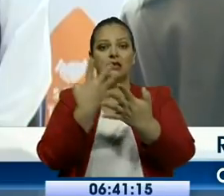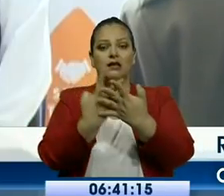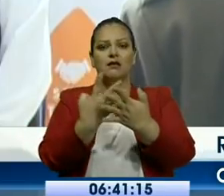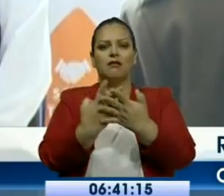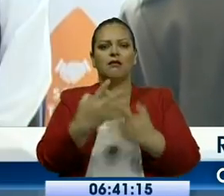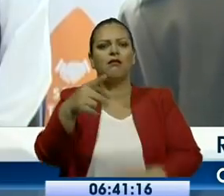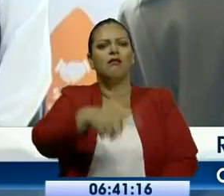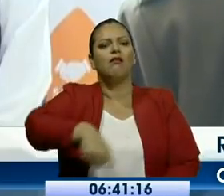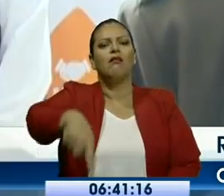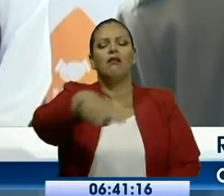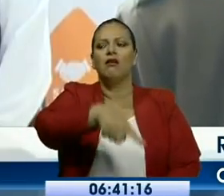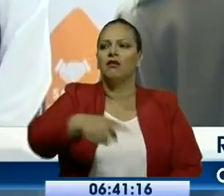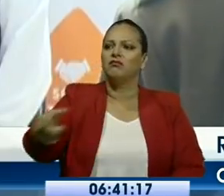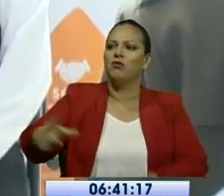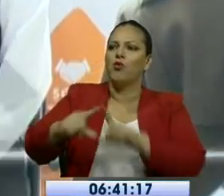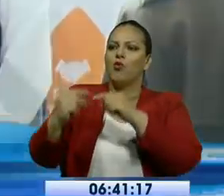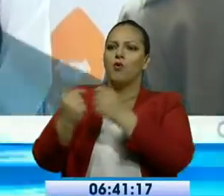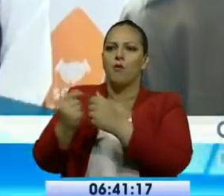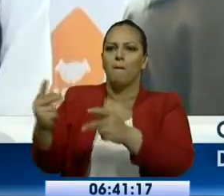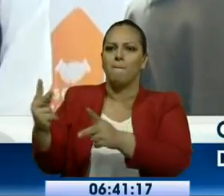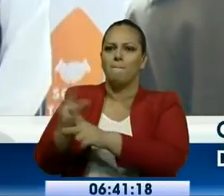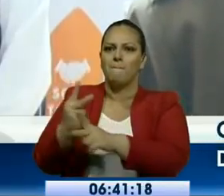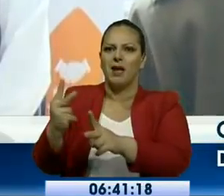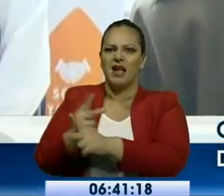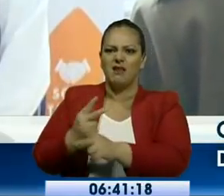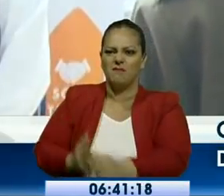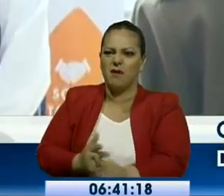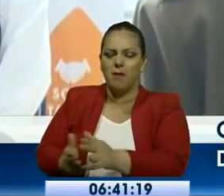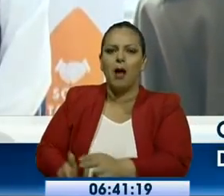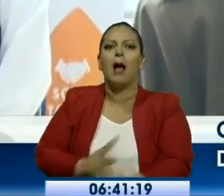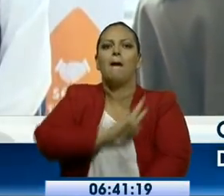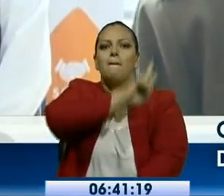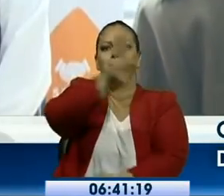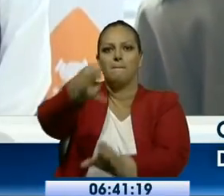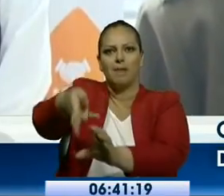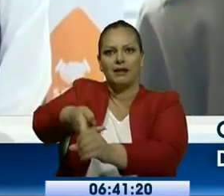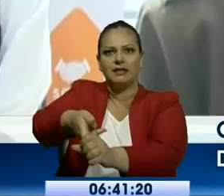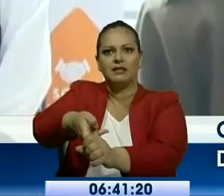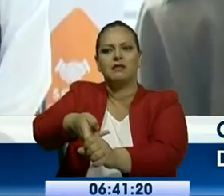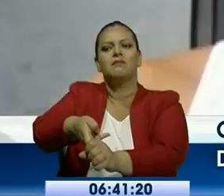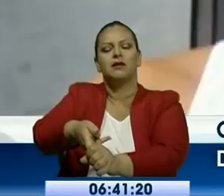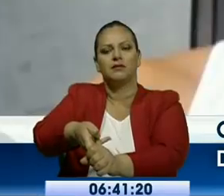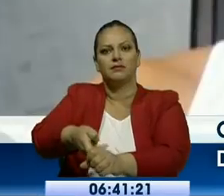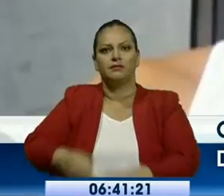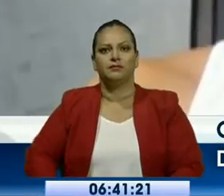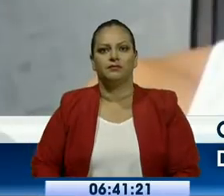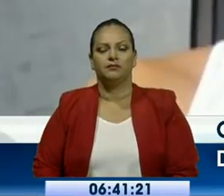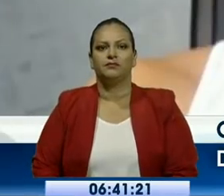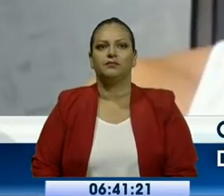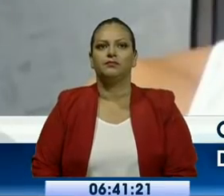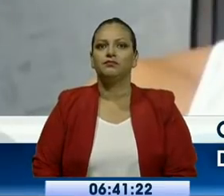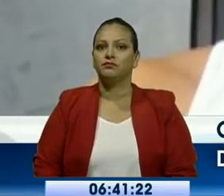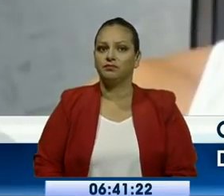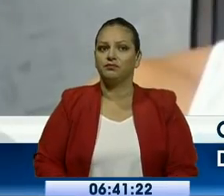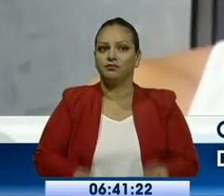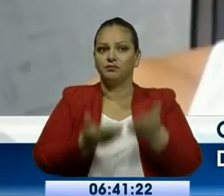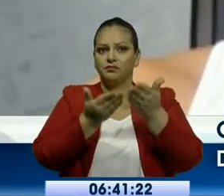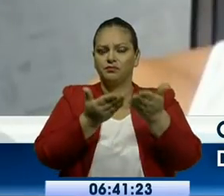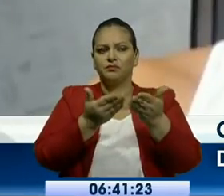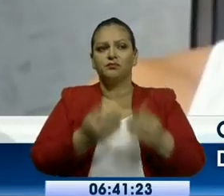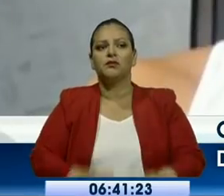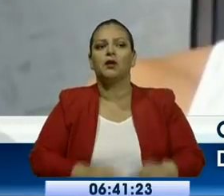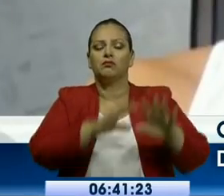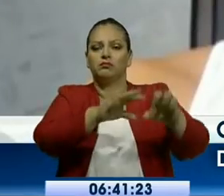forman parte de esta organización. La Policía Nacional conoce de esta organización desde octubre. Giovanni P., alias Amarillo, cuenta con